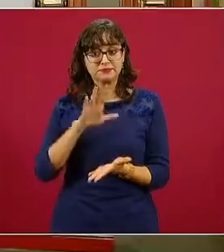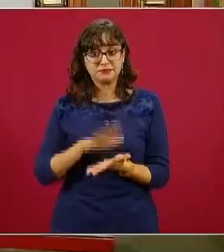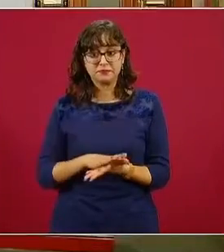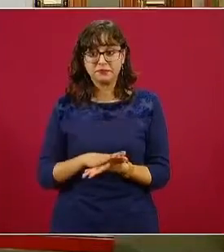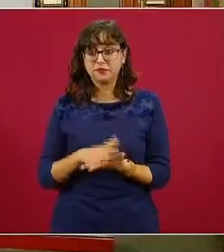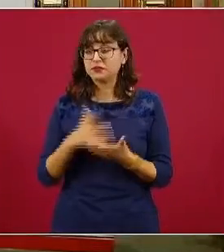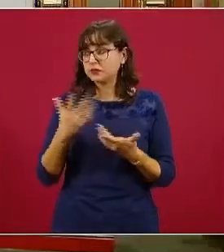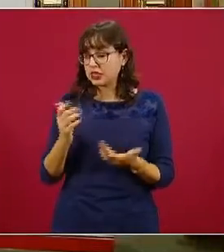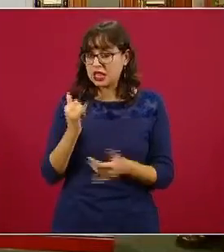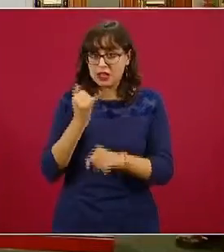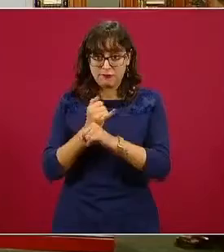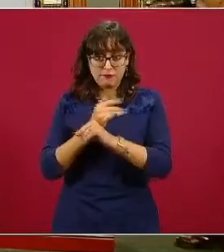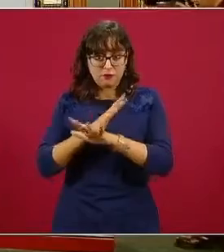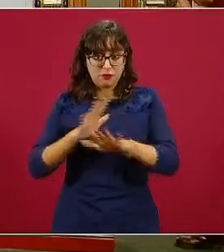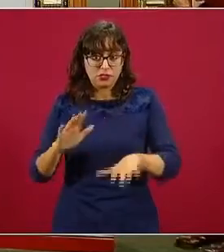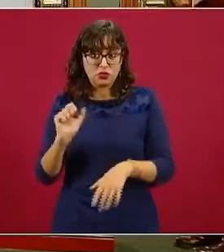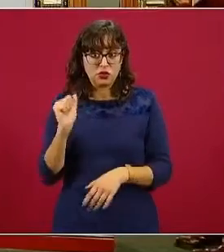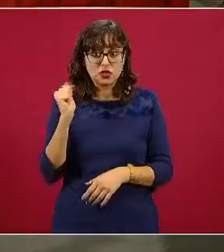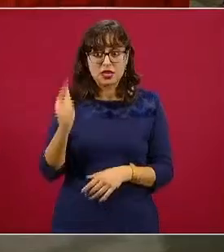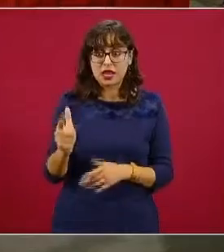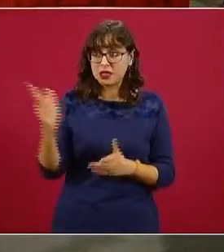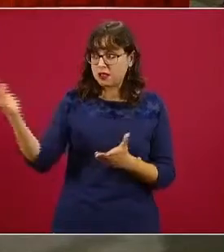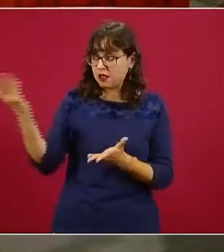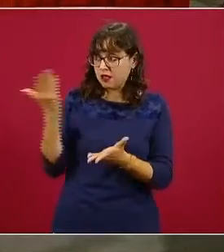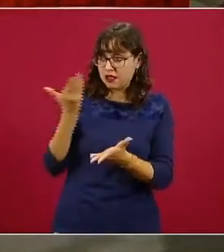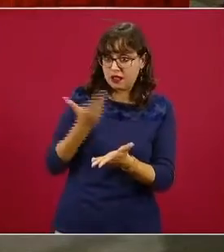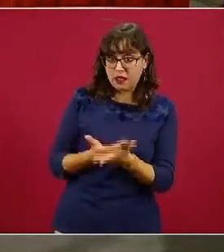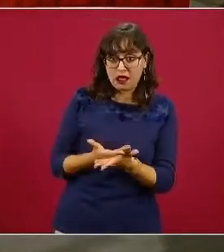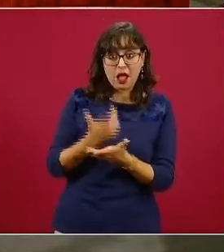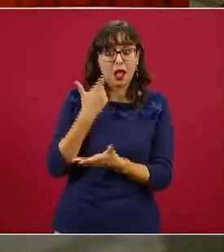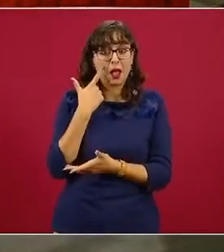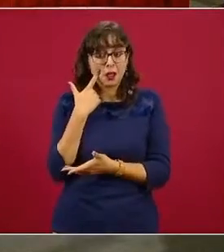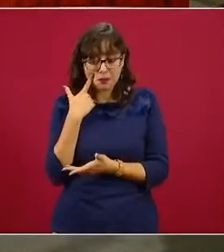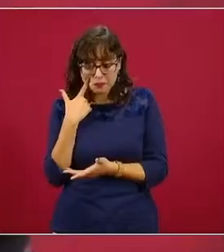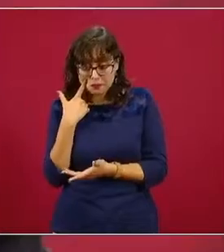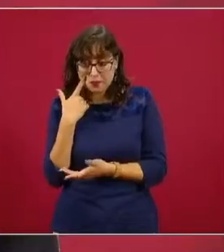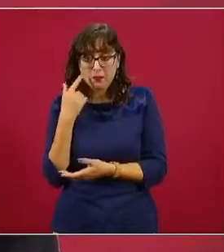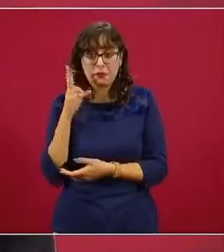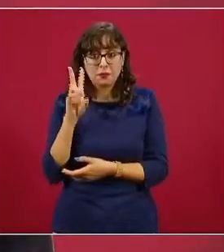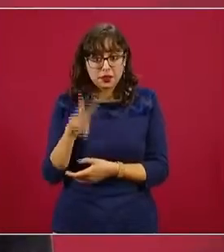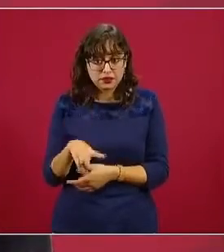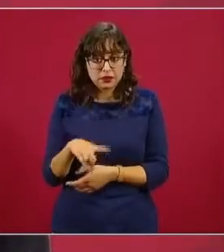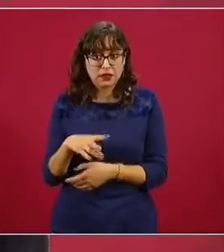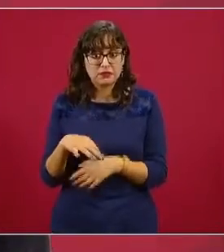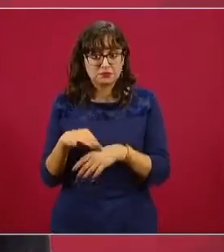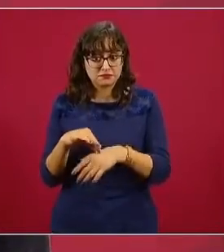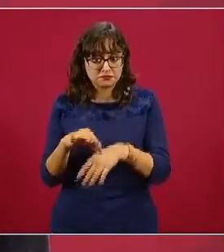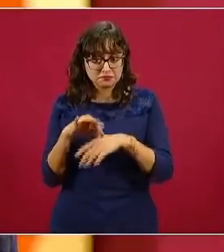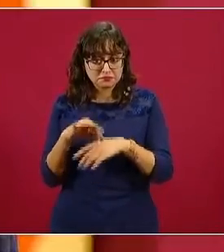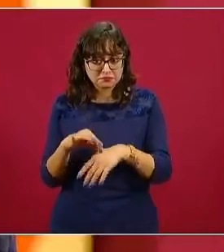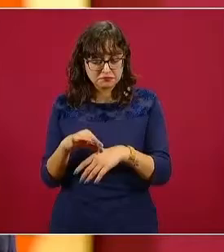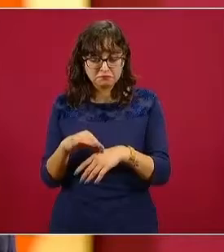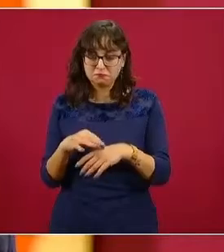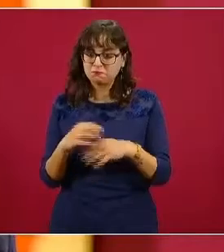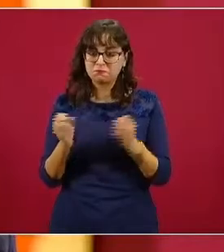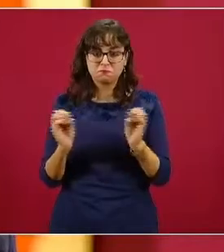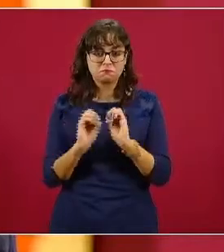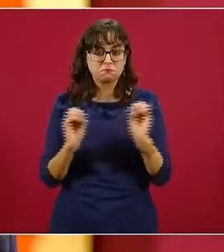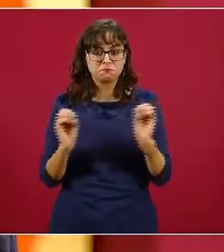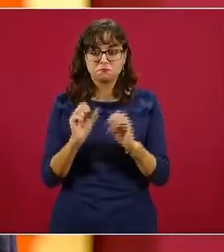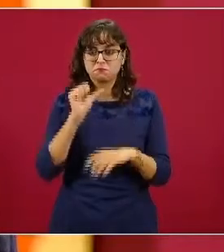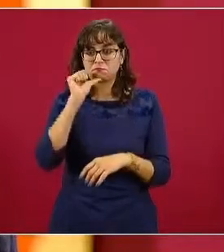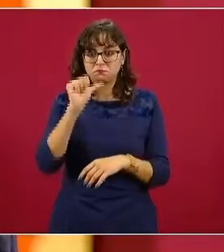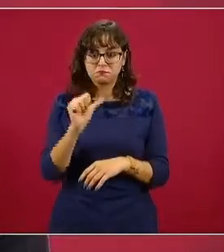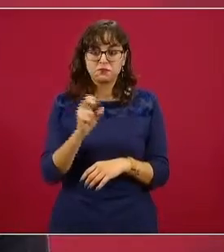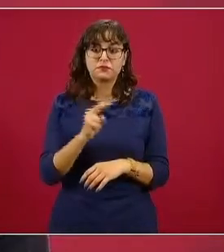recibido ninguna solicitud de evaluación basada en los criterios técnicos que se requieren en un